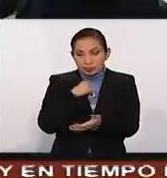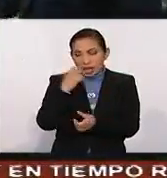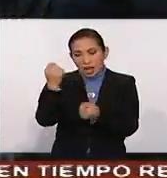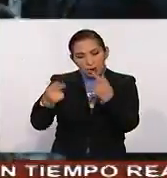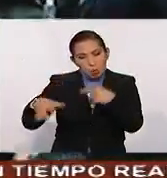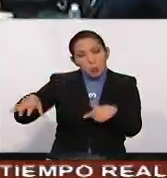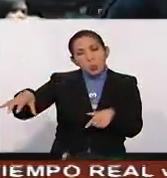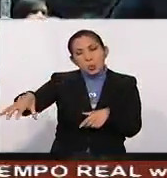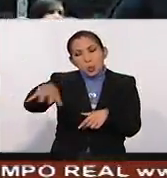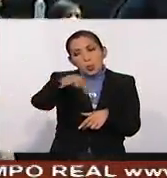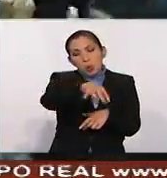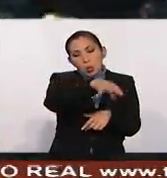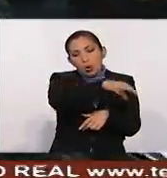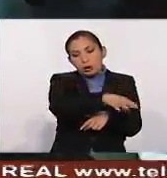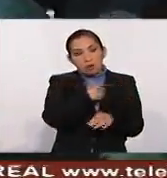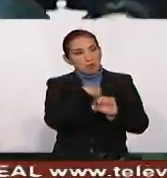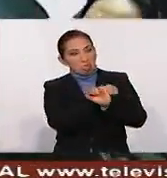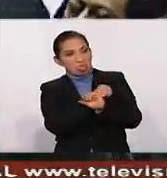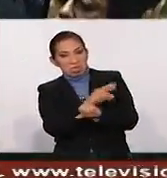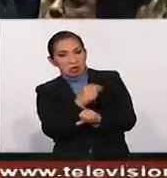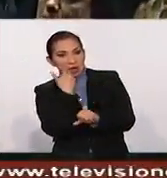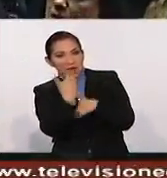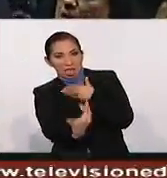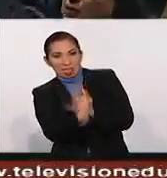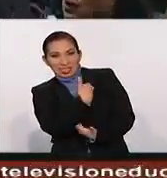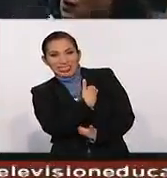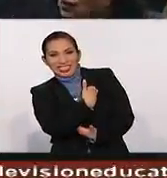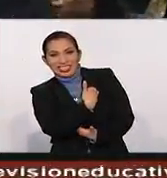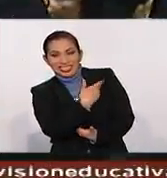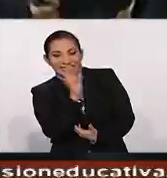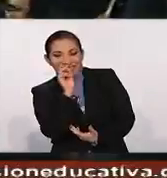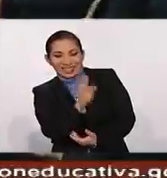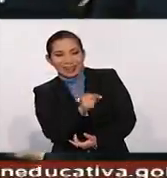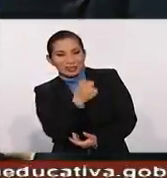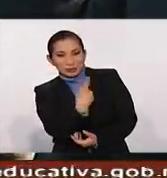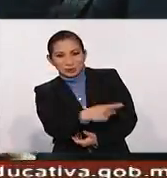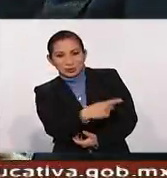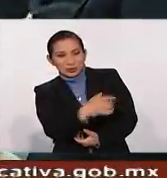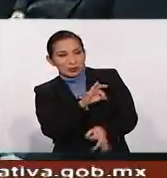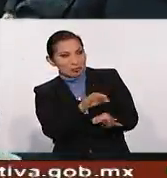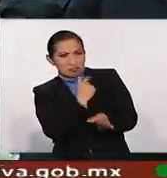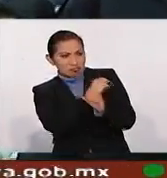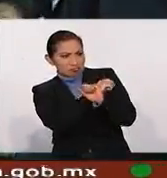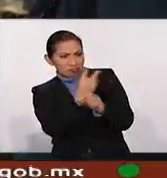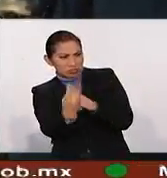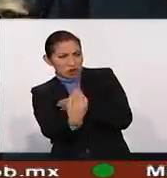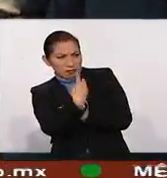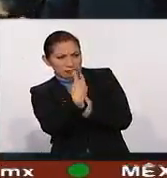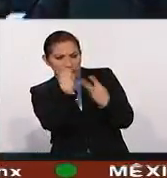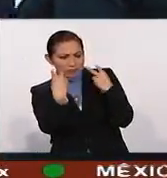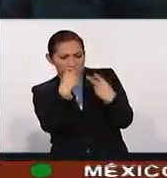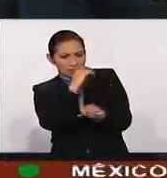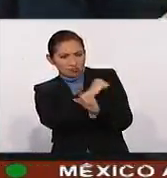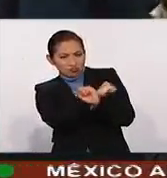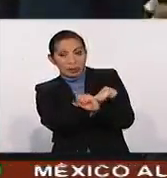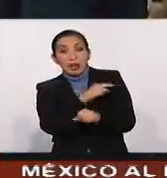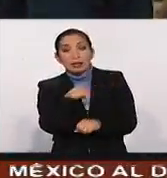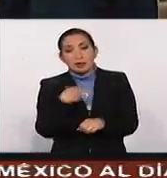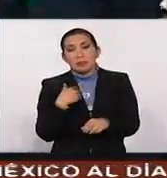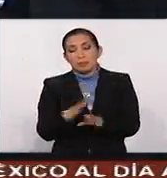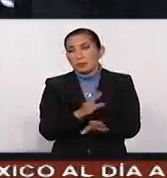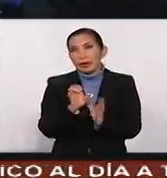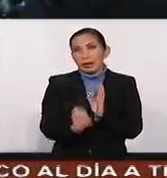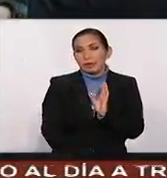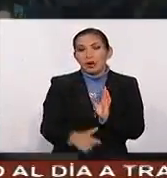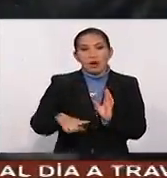estructuras que oponen resistencias precisamente a esta transparencia, a esta rendición de cuentas. Por